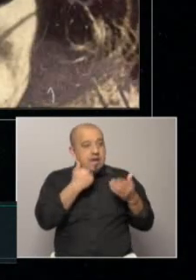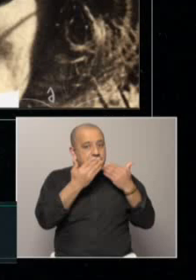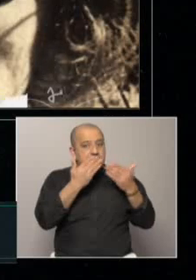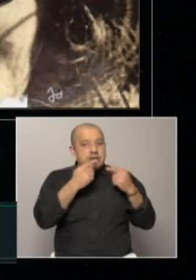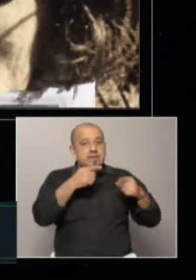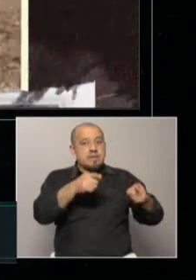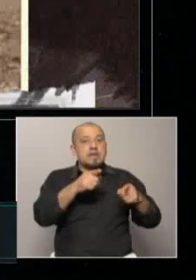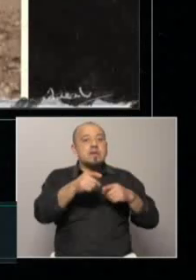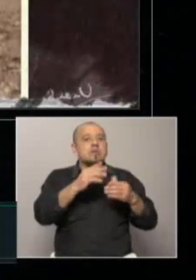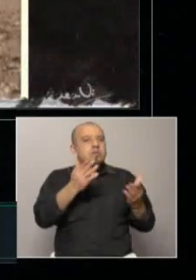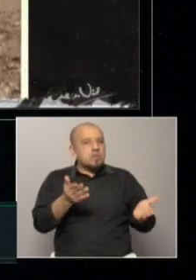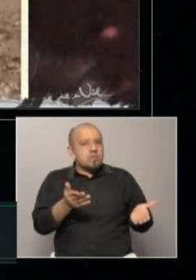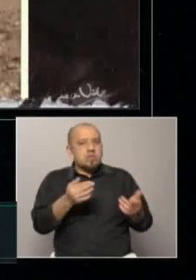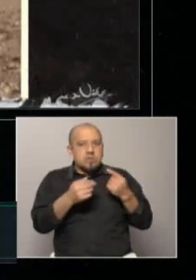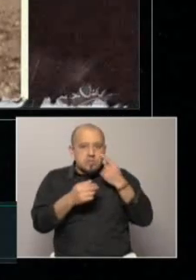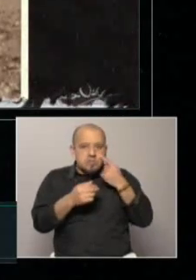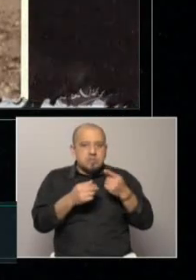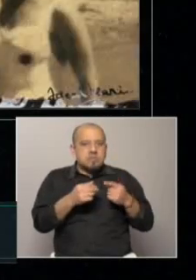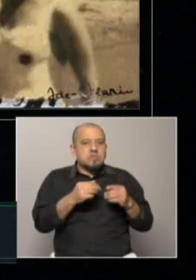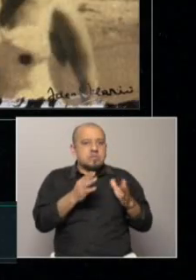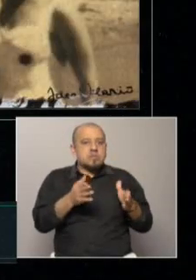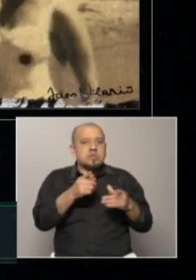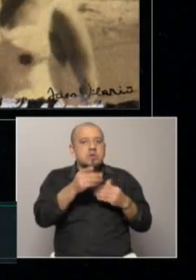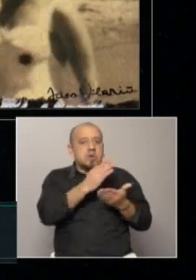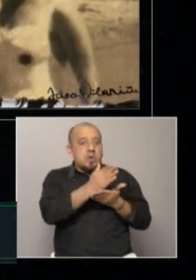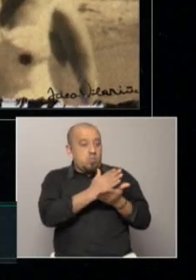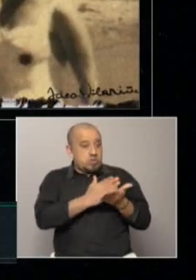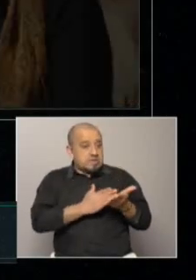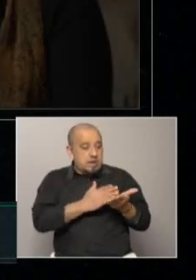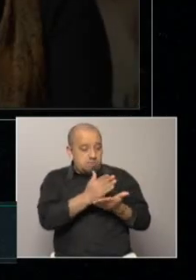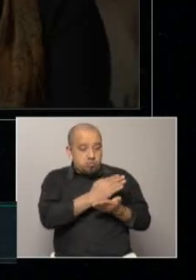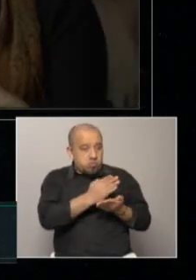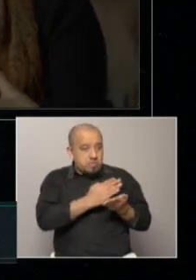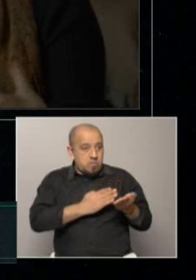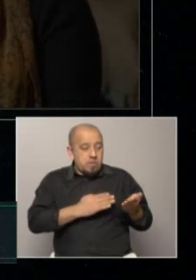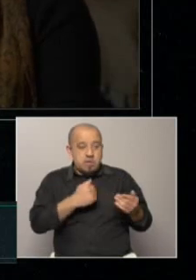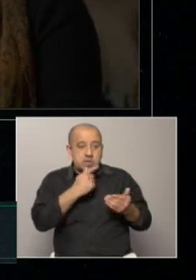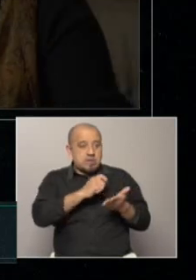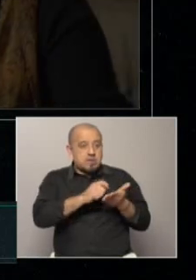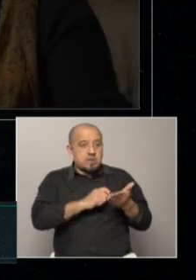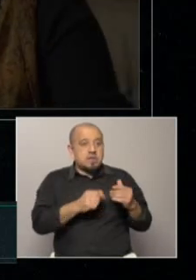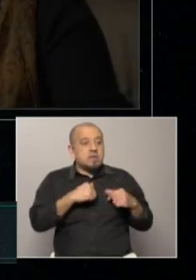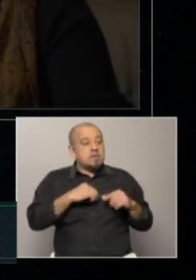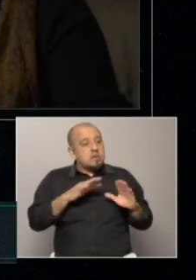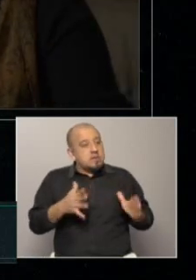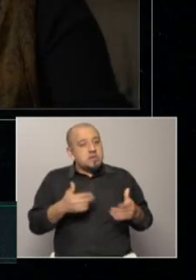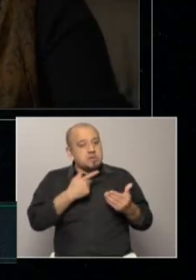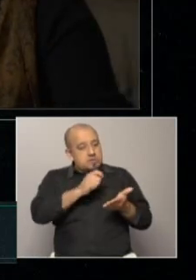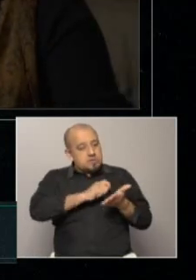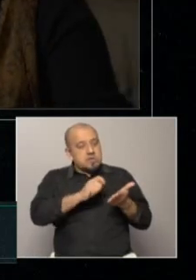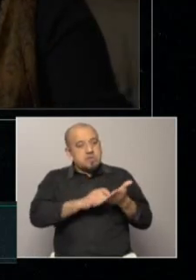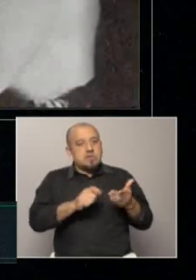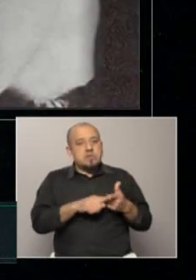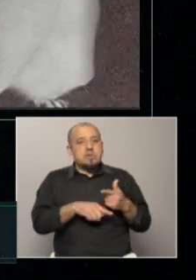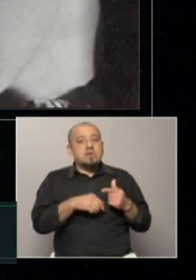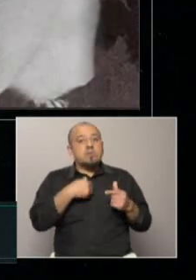de Idea, de cómo las influyó, no solo en su poesía, capaz, no tanto, pero sí en su vida o en sus ganas de escribir. Genial, y es